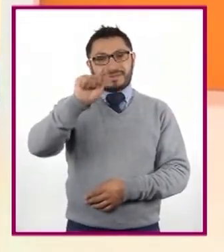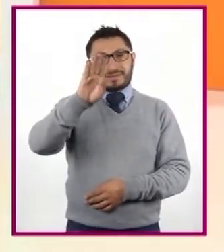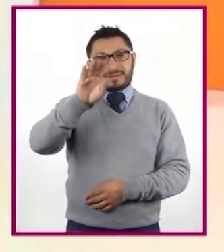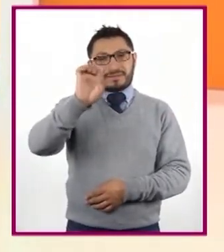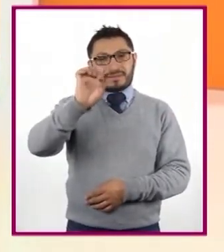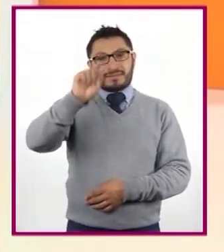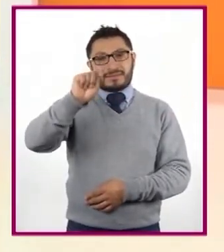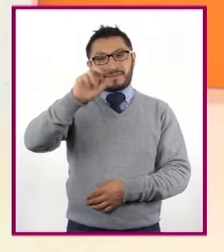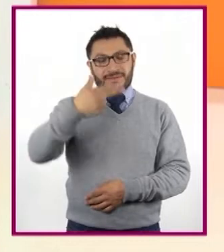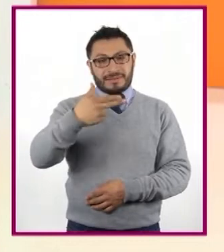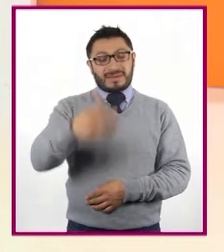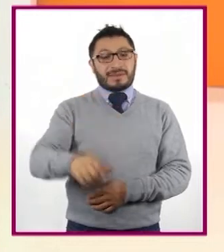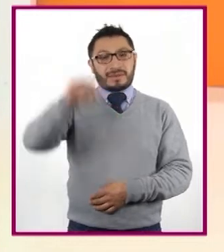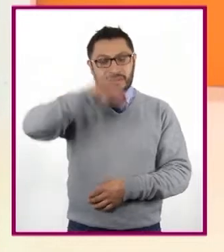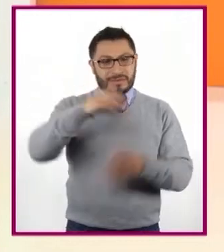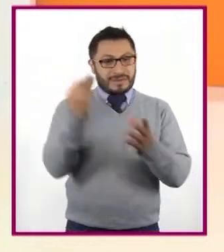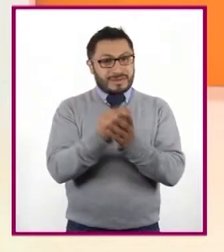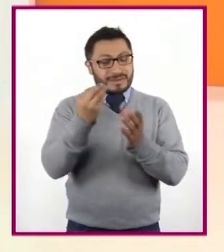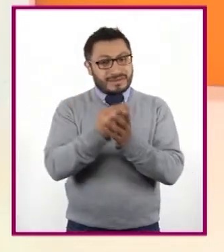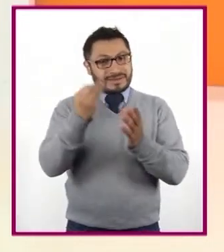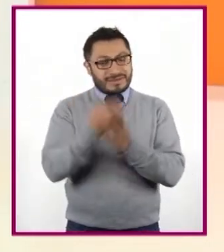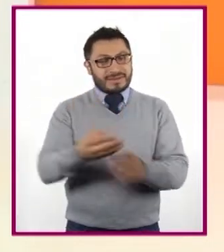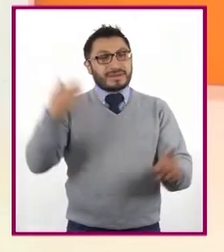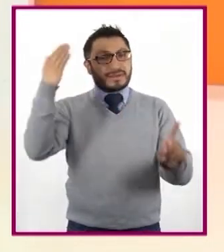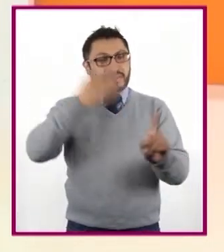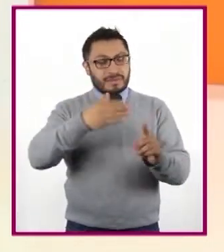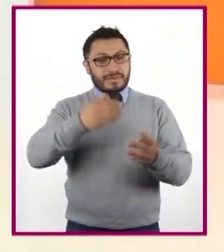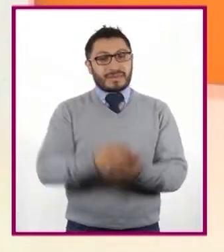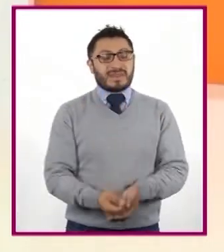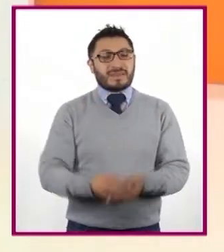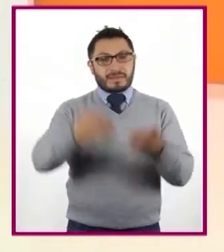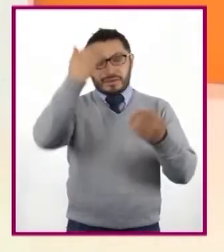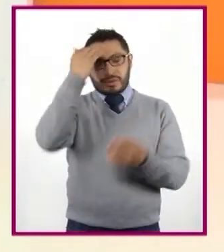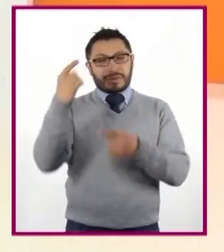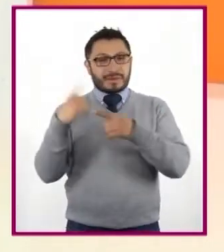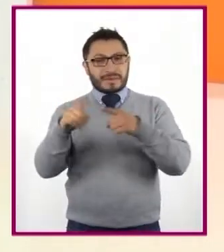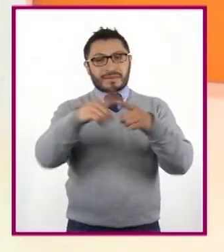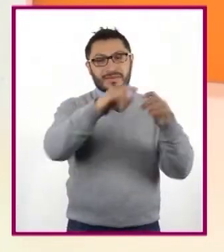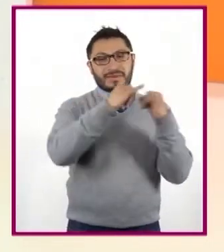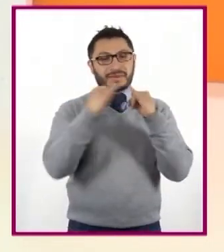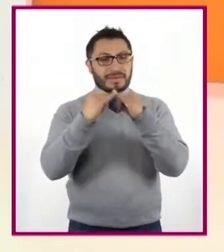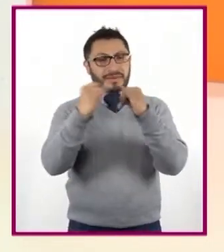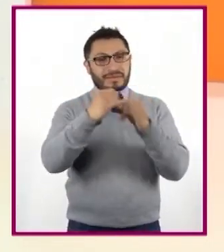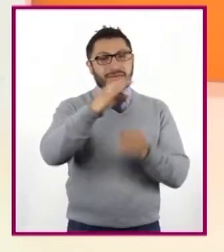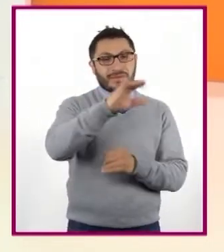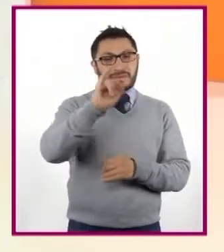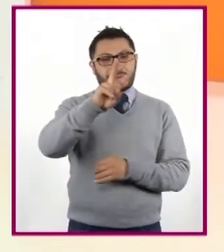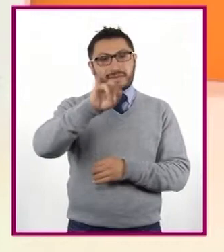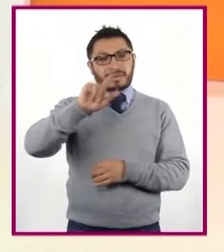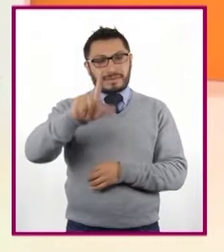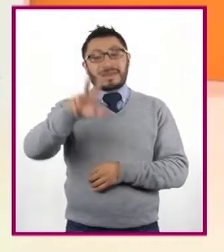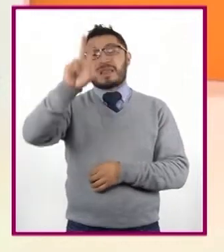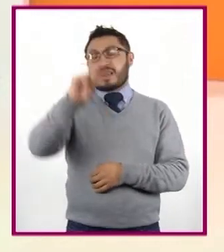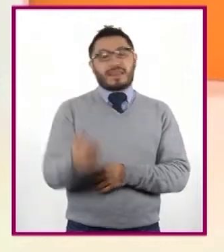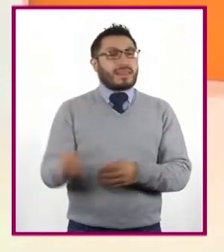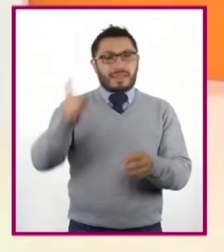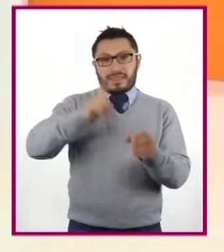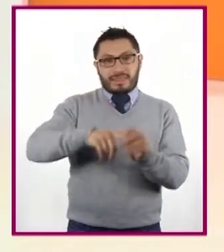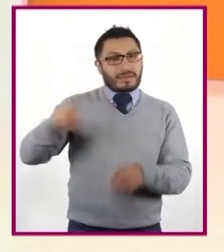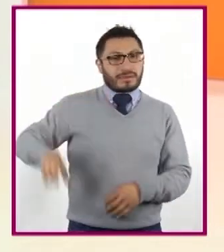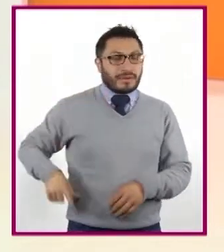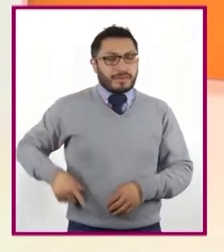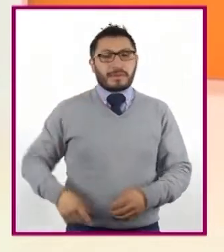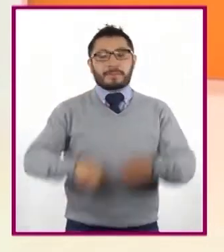sesión, que tiene como propósito conocer casos reales de instituciones civiles no gubernamentales dedicadas